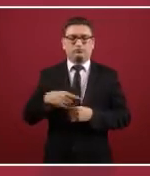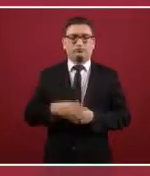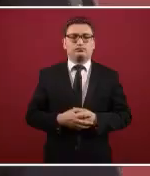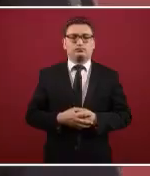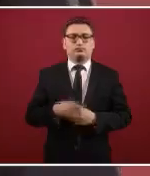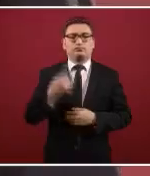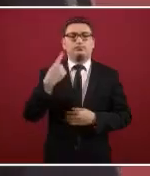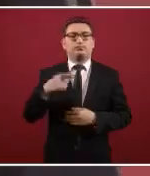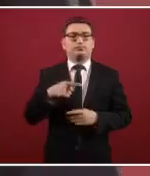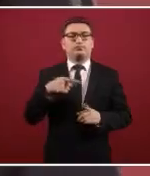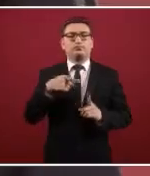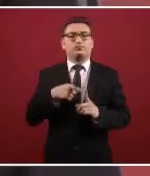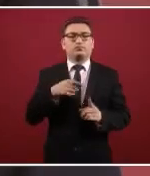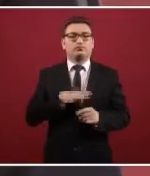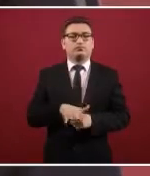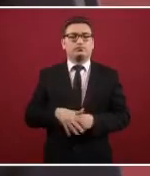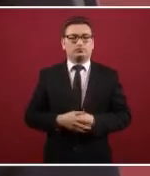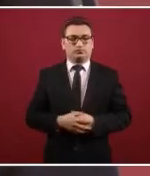combatir